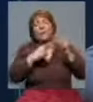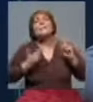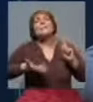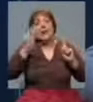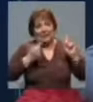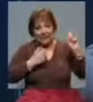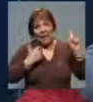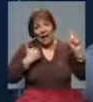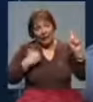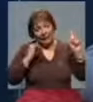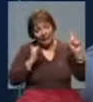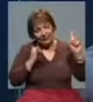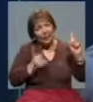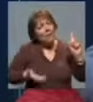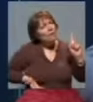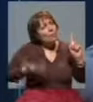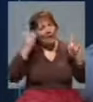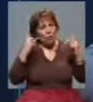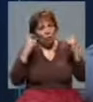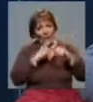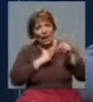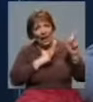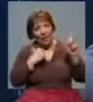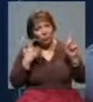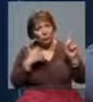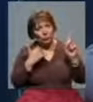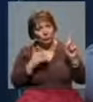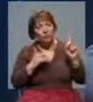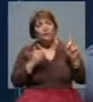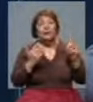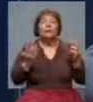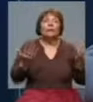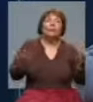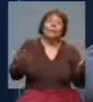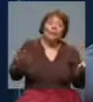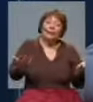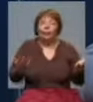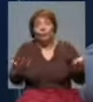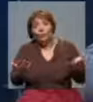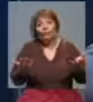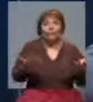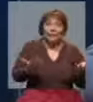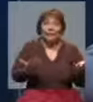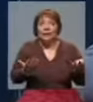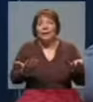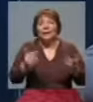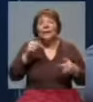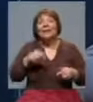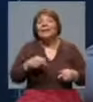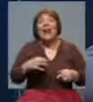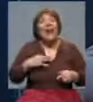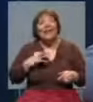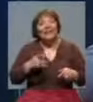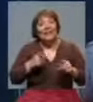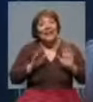Argentina es mucho más compleja Este y Bueno pero en esta vida